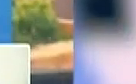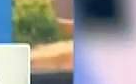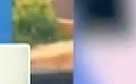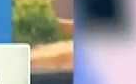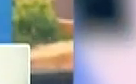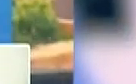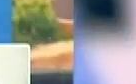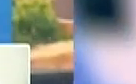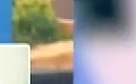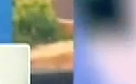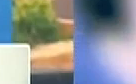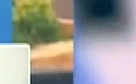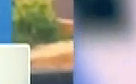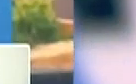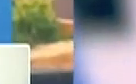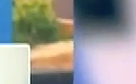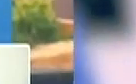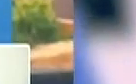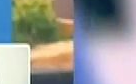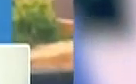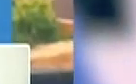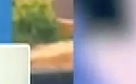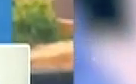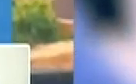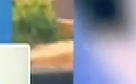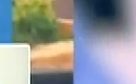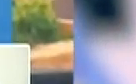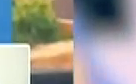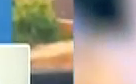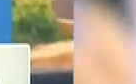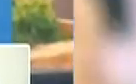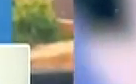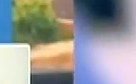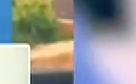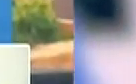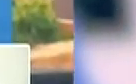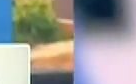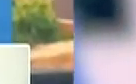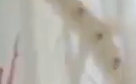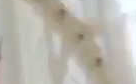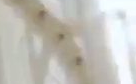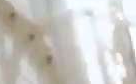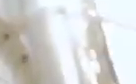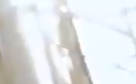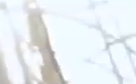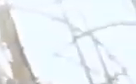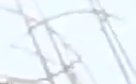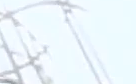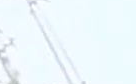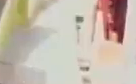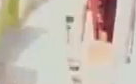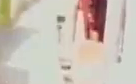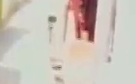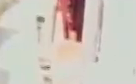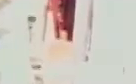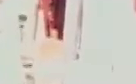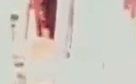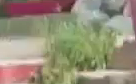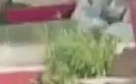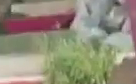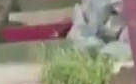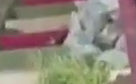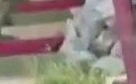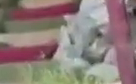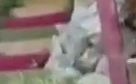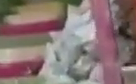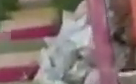Gran Misión Barrio Nuevo, Barrio Tricolor, como la gran misión complementaria y hermana de la Gran Misión Vivienda